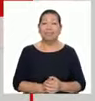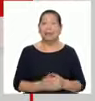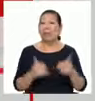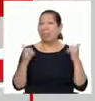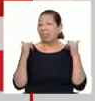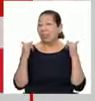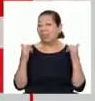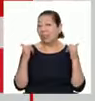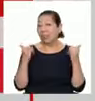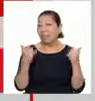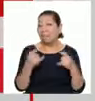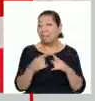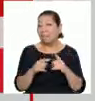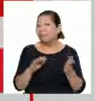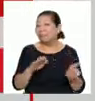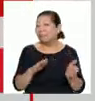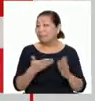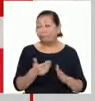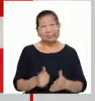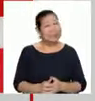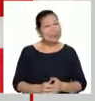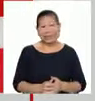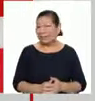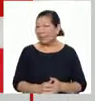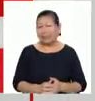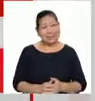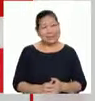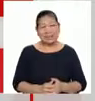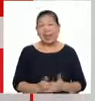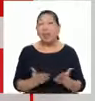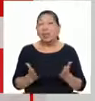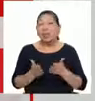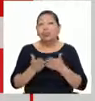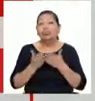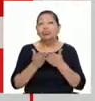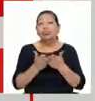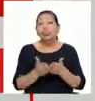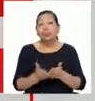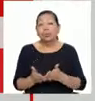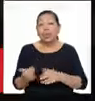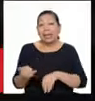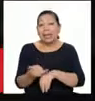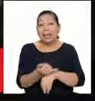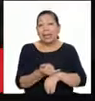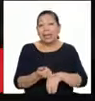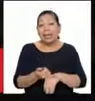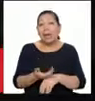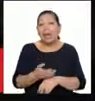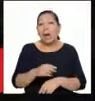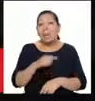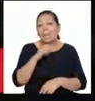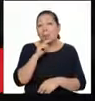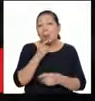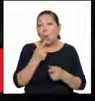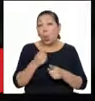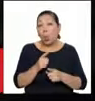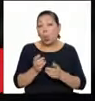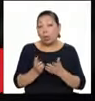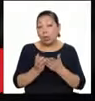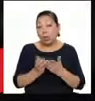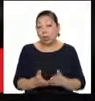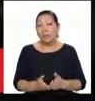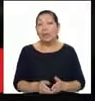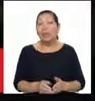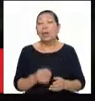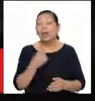un paseo de turistas terminó en tragedia. Se dirigían a la Isla Mujeres en Cancún cuando un bote llamado